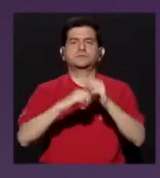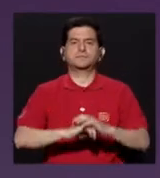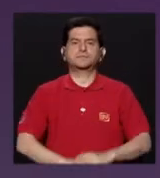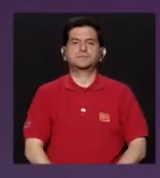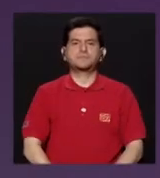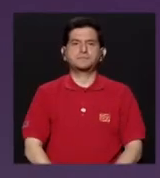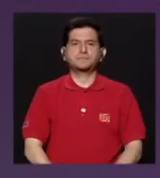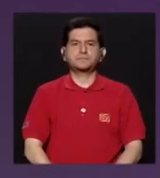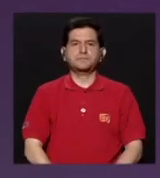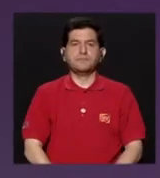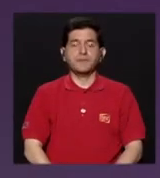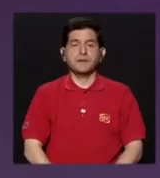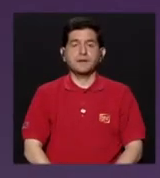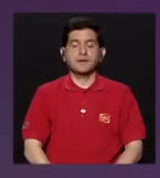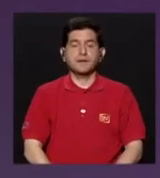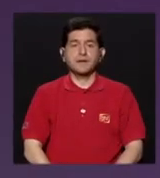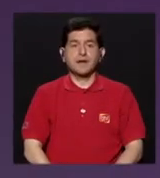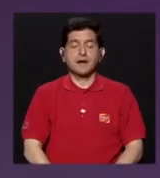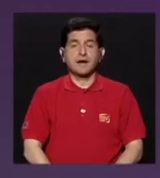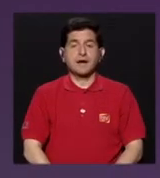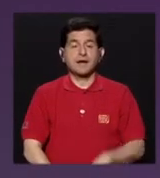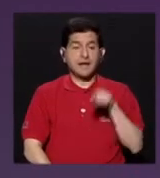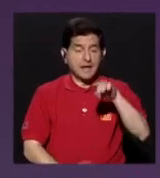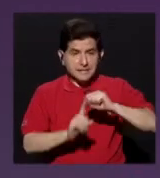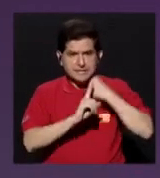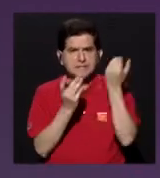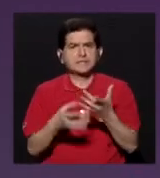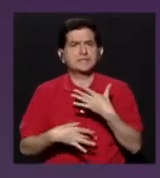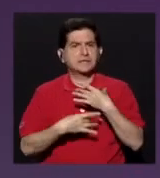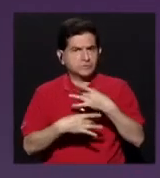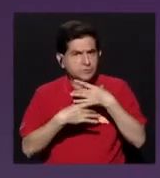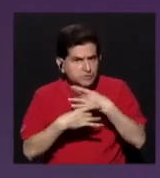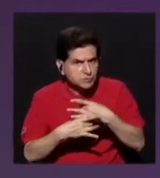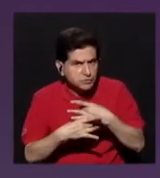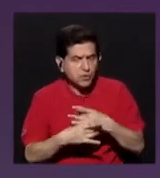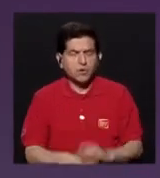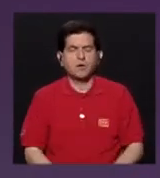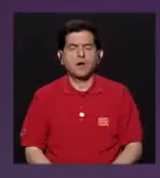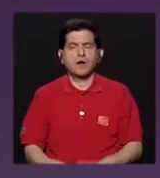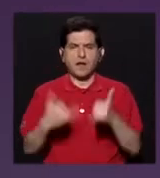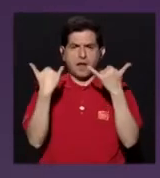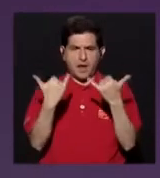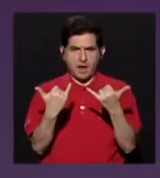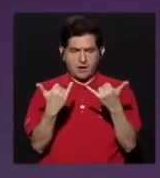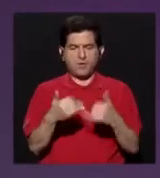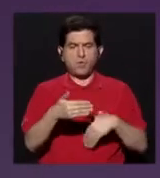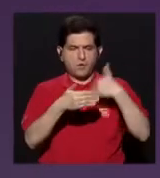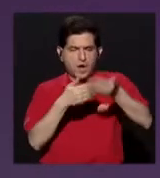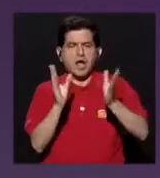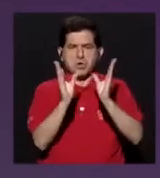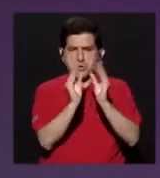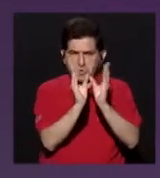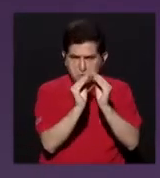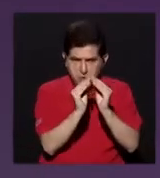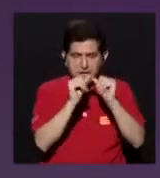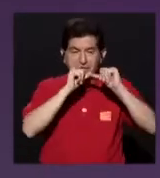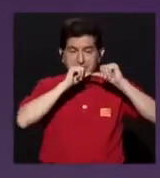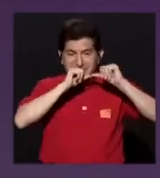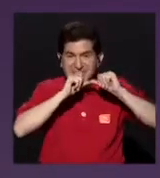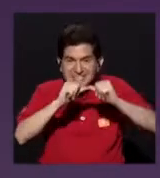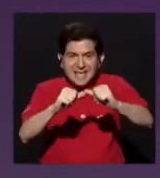Y eso nos pone en un lugar muy interesante, porque nos permite no solamente que pasó la convención, uh-huh, sino